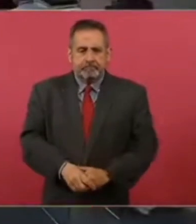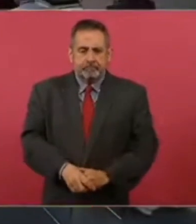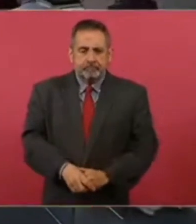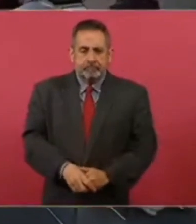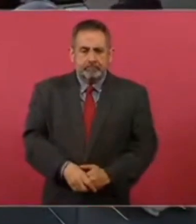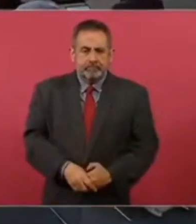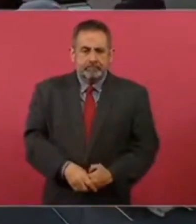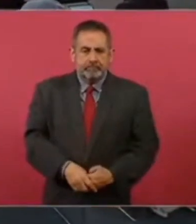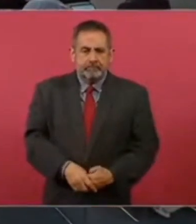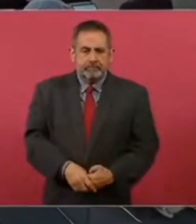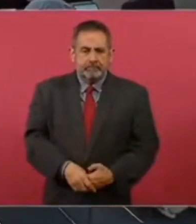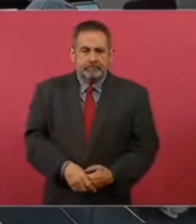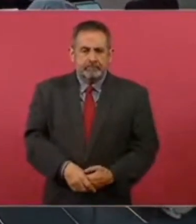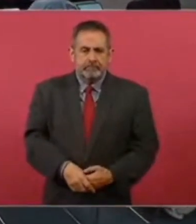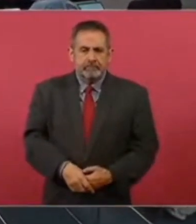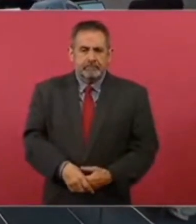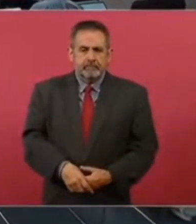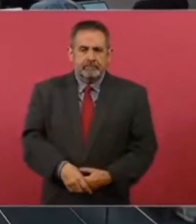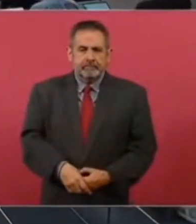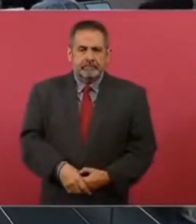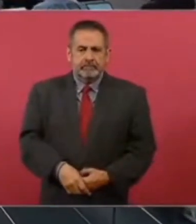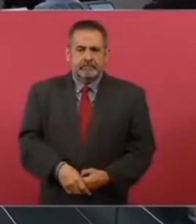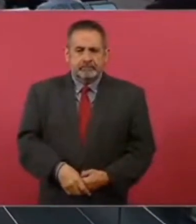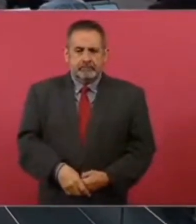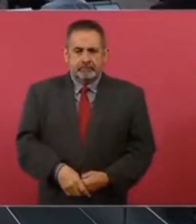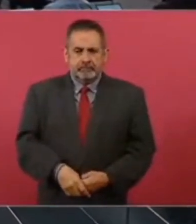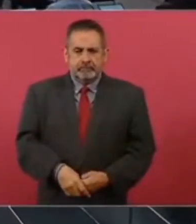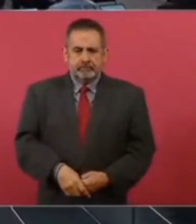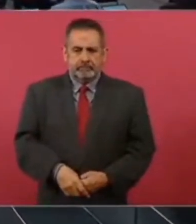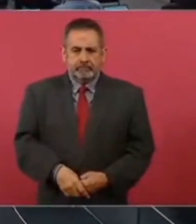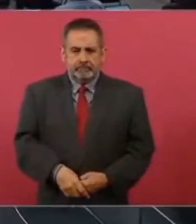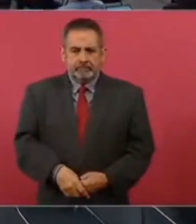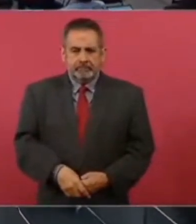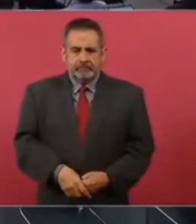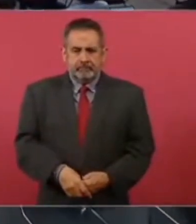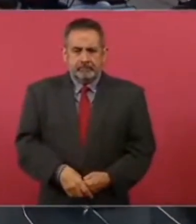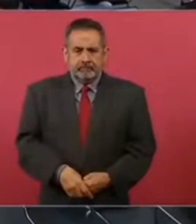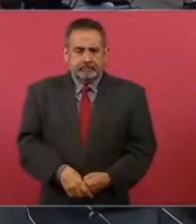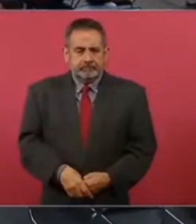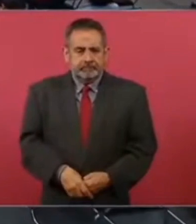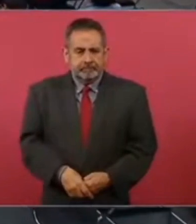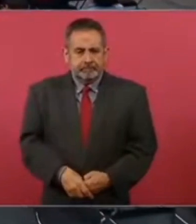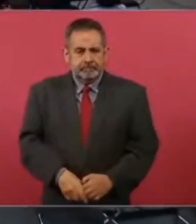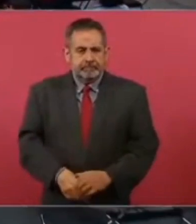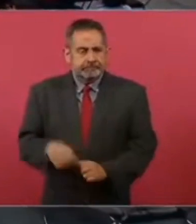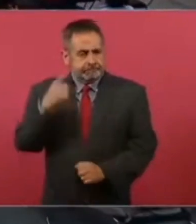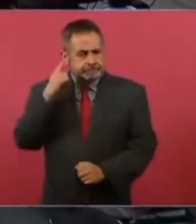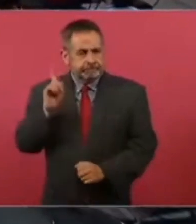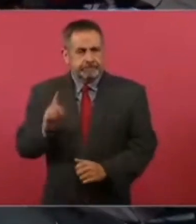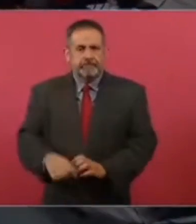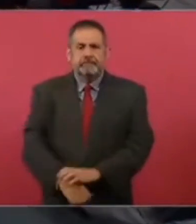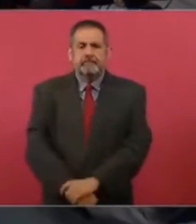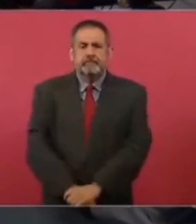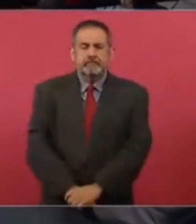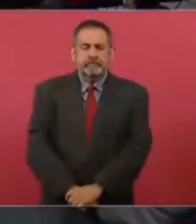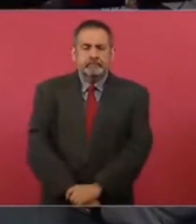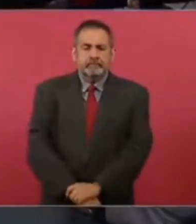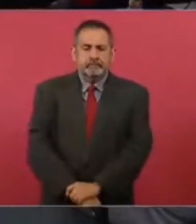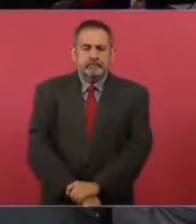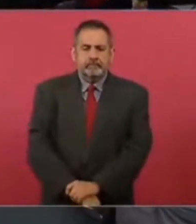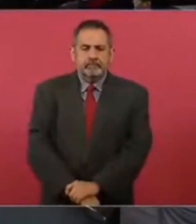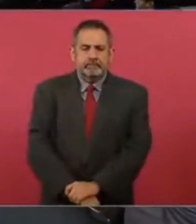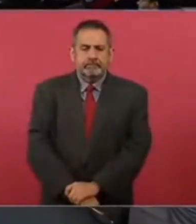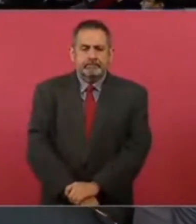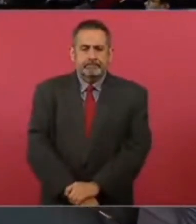presidente pide justamente con los secuestrados la distribución de varios mandos. ¿Eso se lo informaba en la mañana?